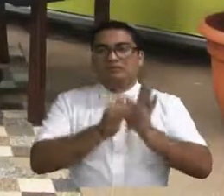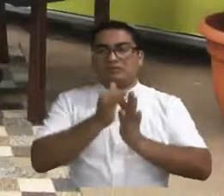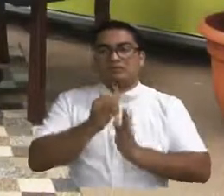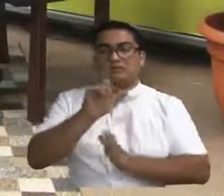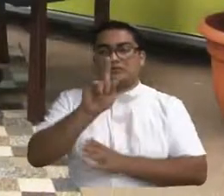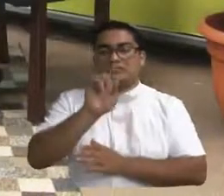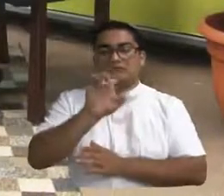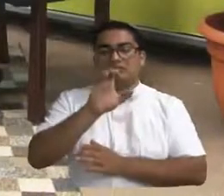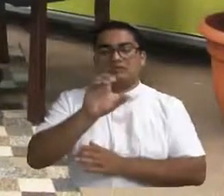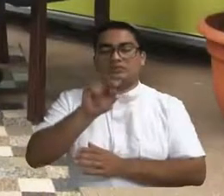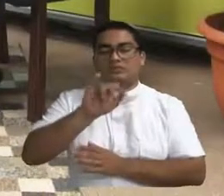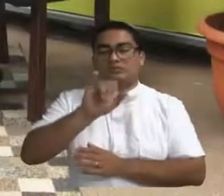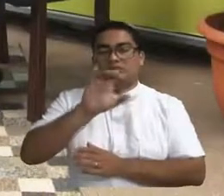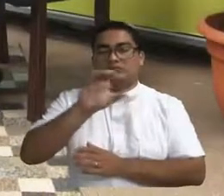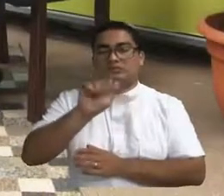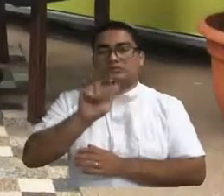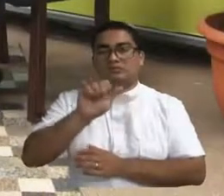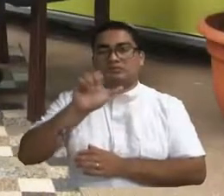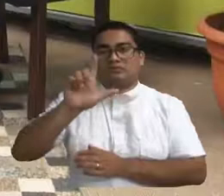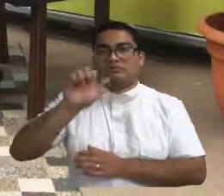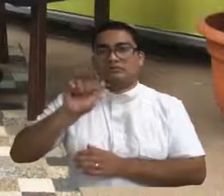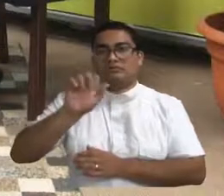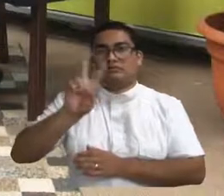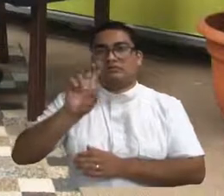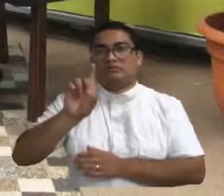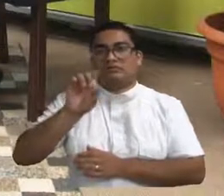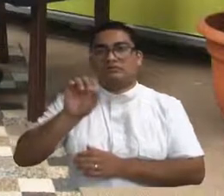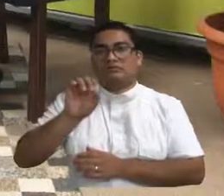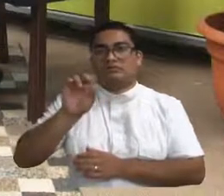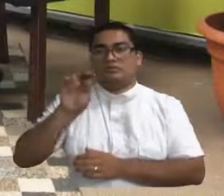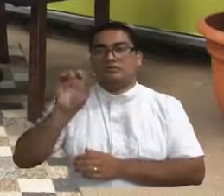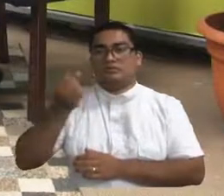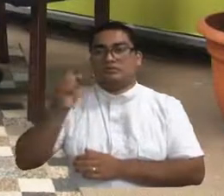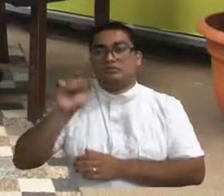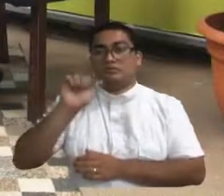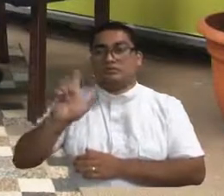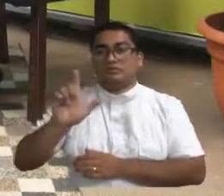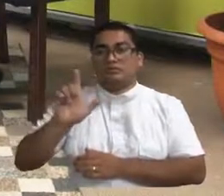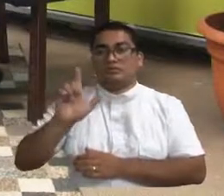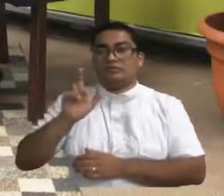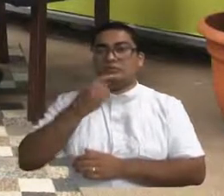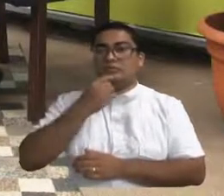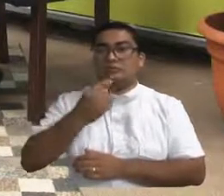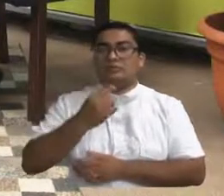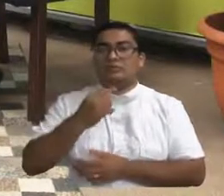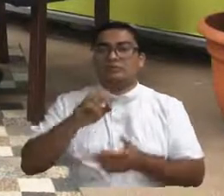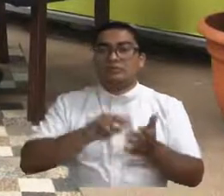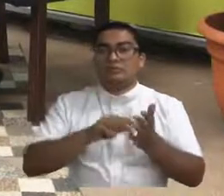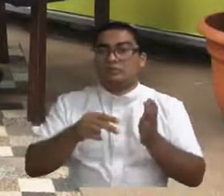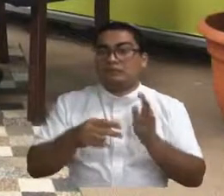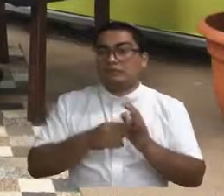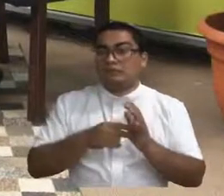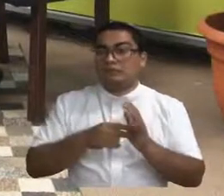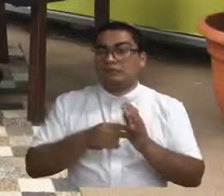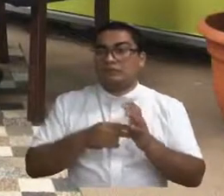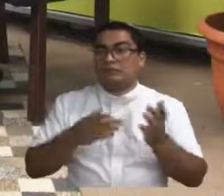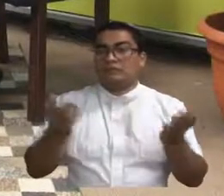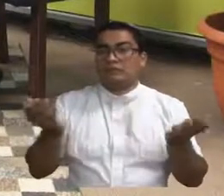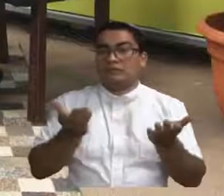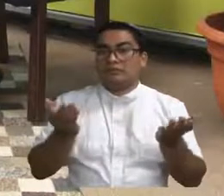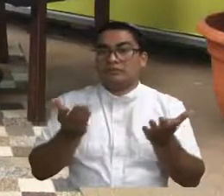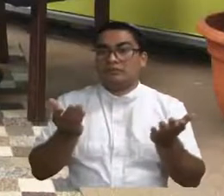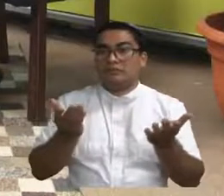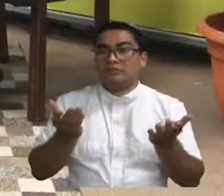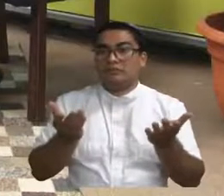lavado nasales en niños de tal edad para quitarles un miedo, el miedo también a las mamás, para que esa no es la técnica del niño de mi edad. Entonces,